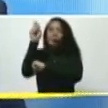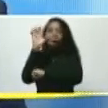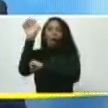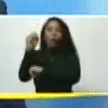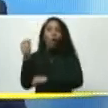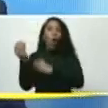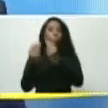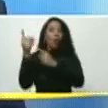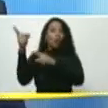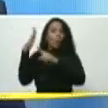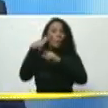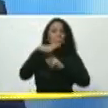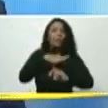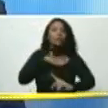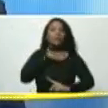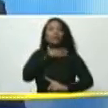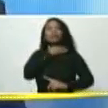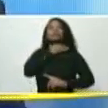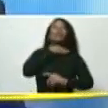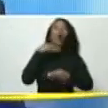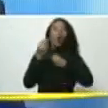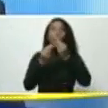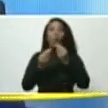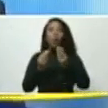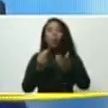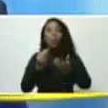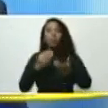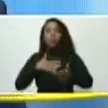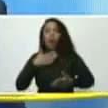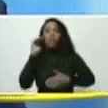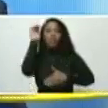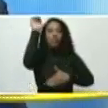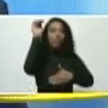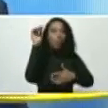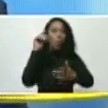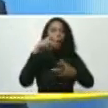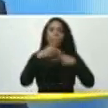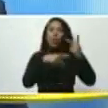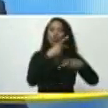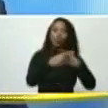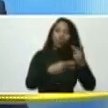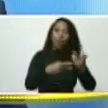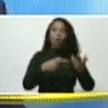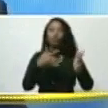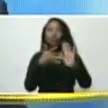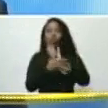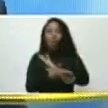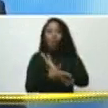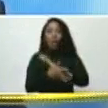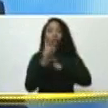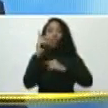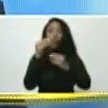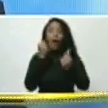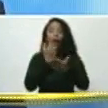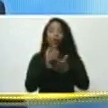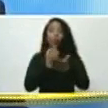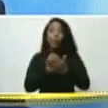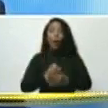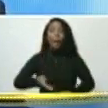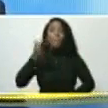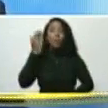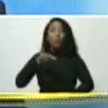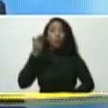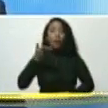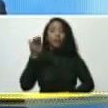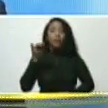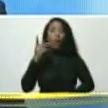asfixiaba la posibilidad del surgimiento de una economía productiva, de una economía vigorosa, de una